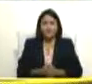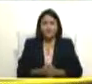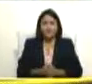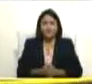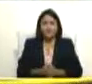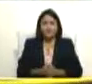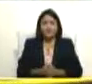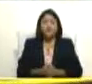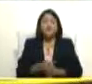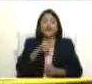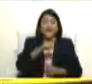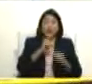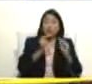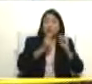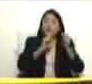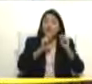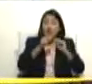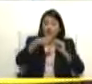debate